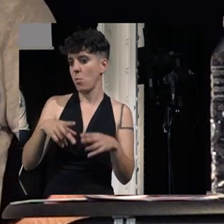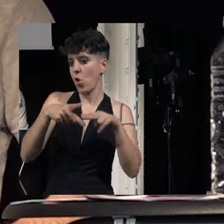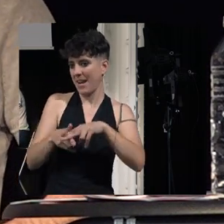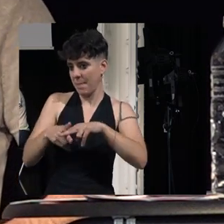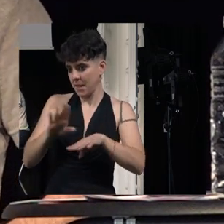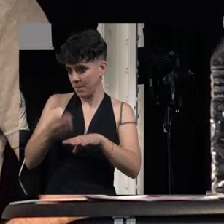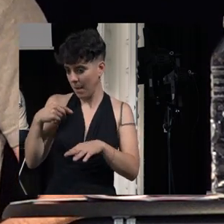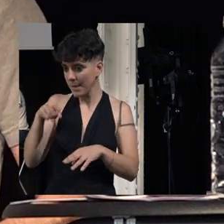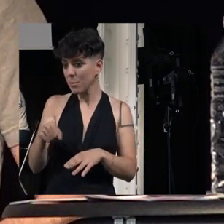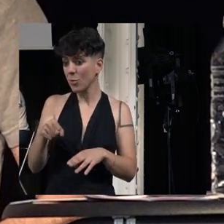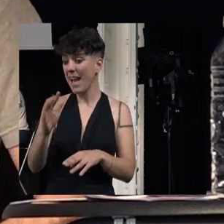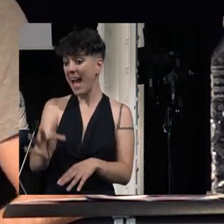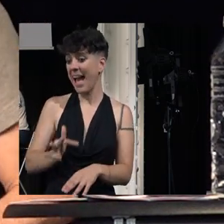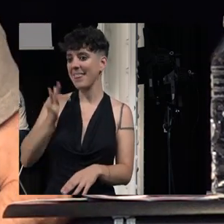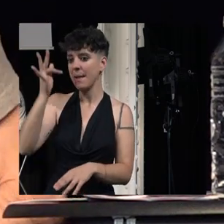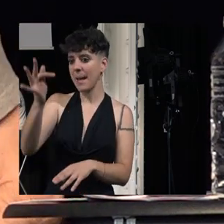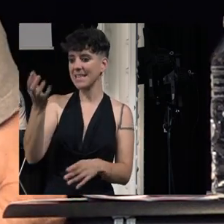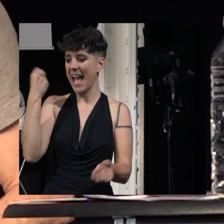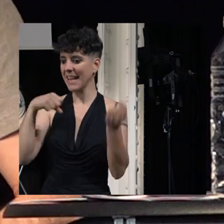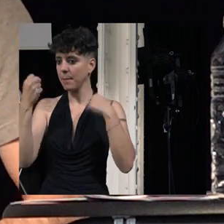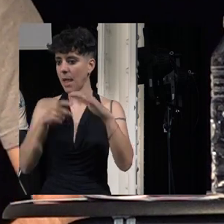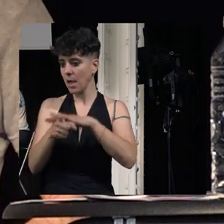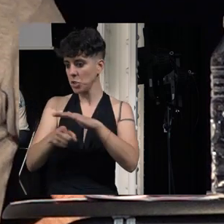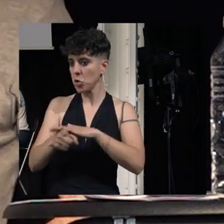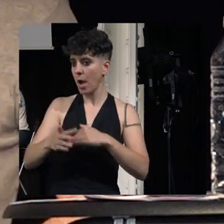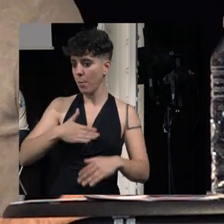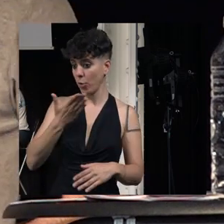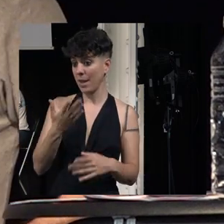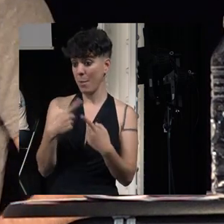también gestionar su actividad, porque es